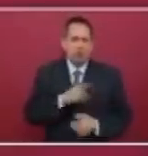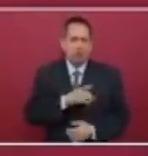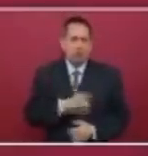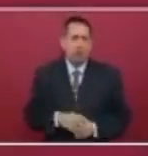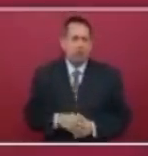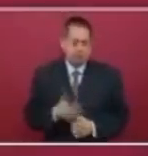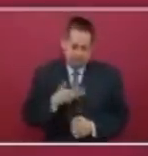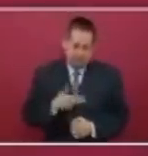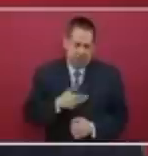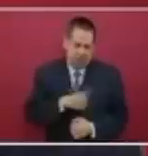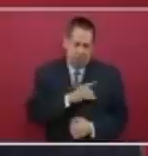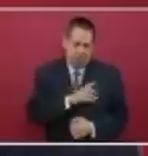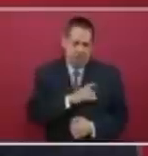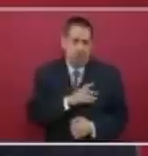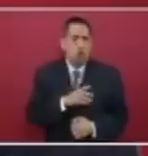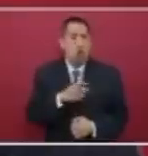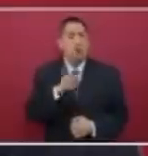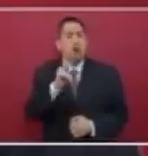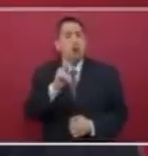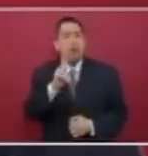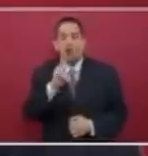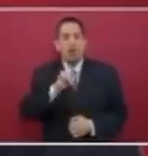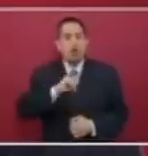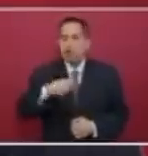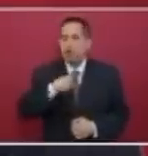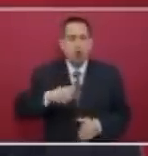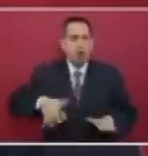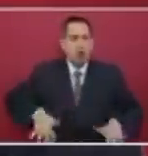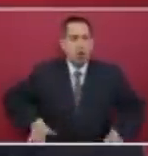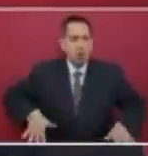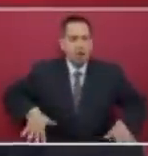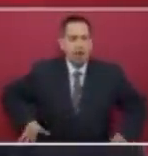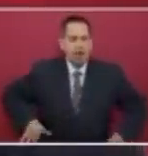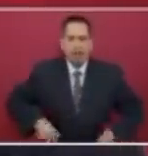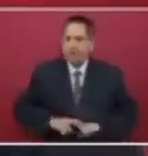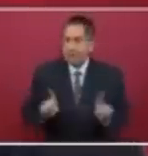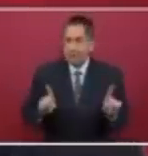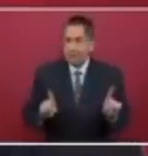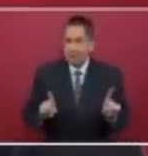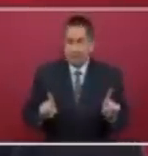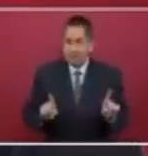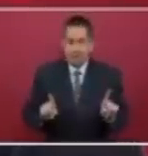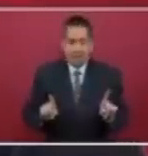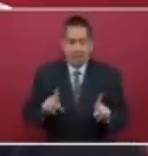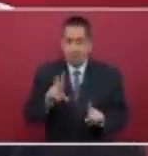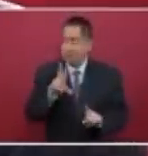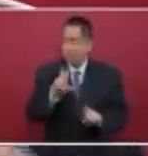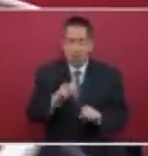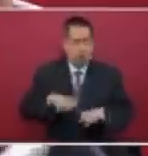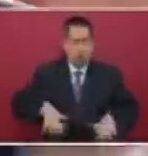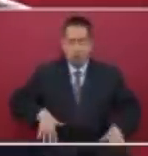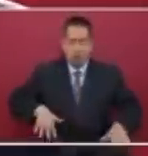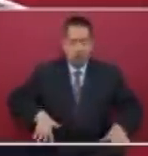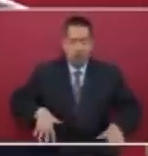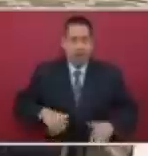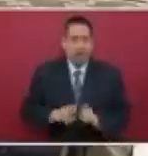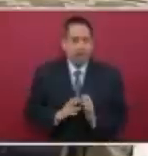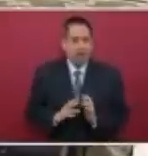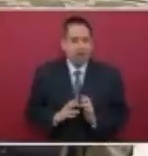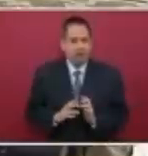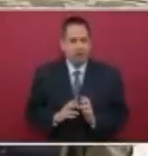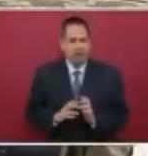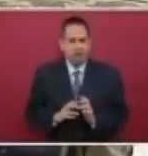tengo miedo pero no soy cobarde eso sí yo tengo